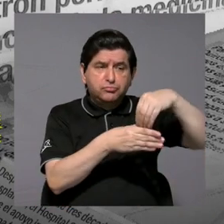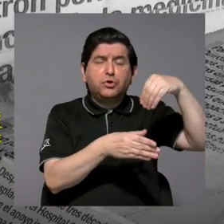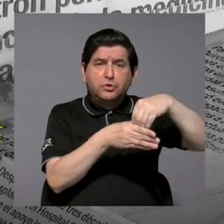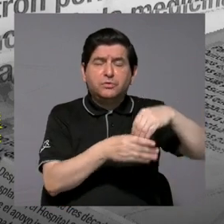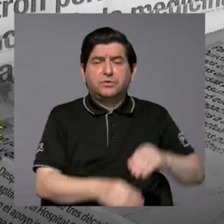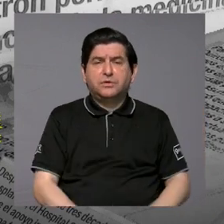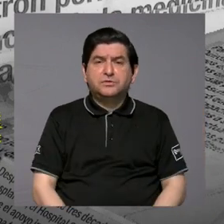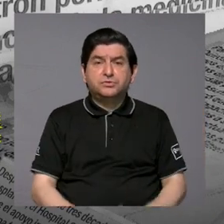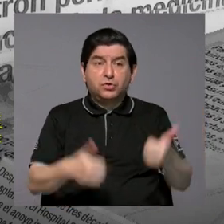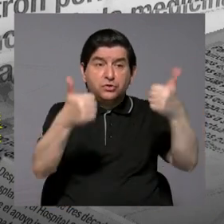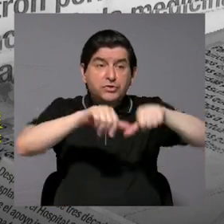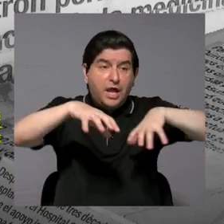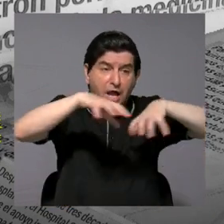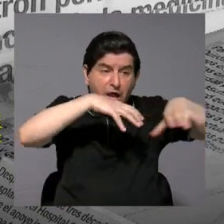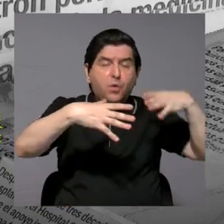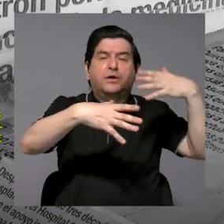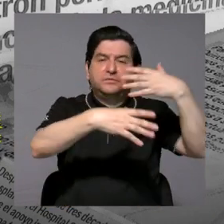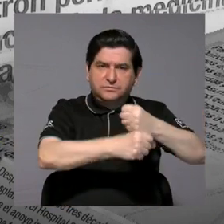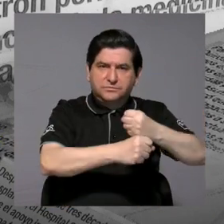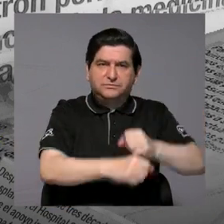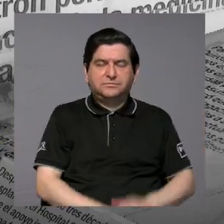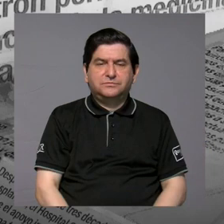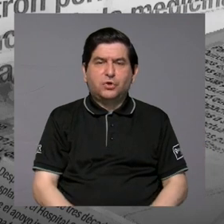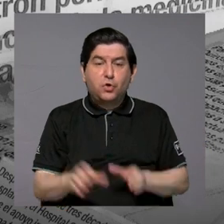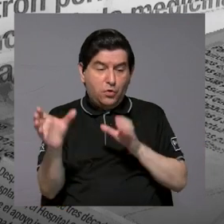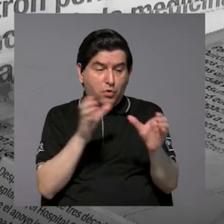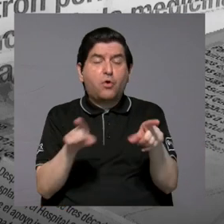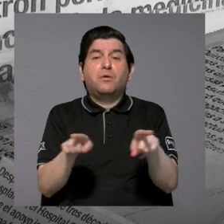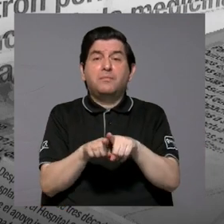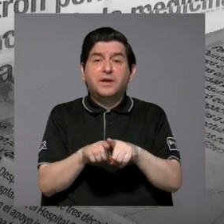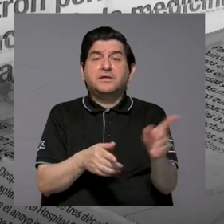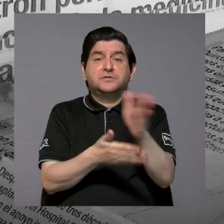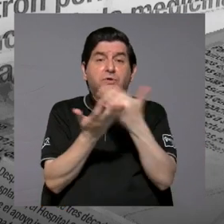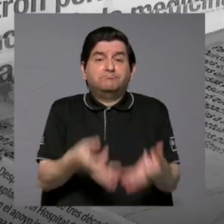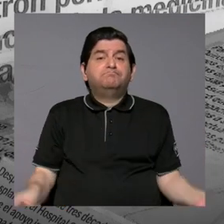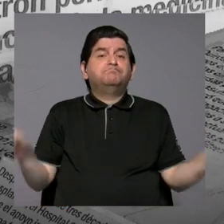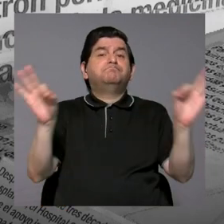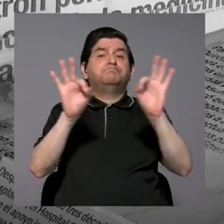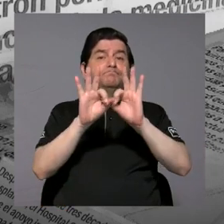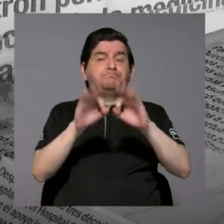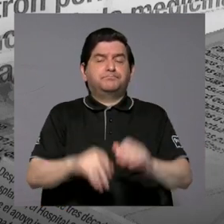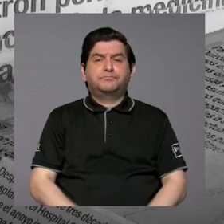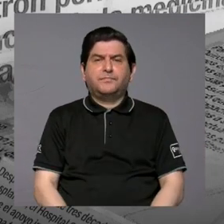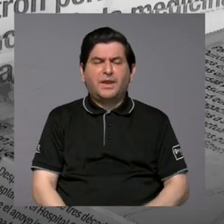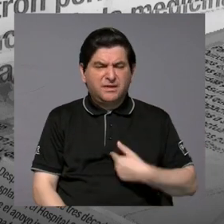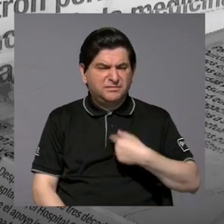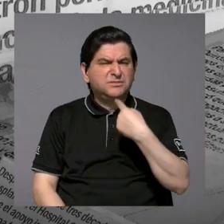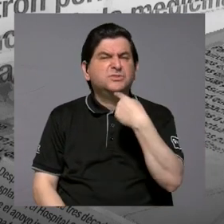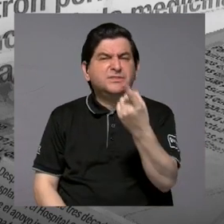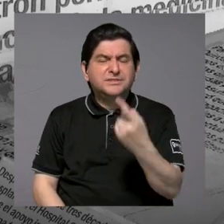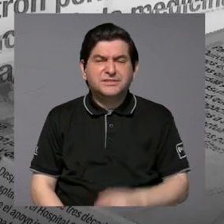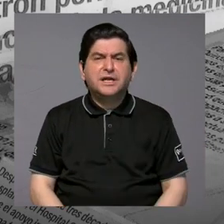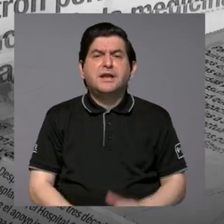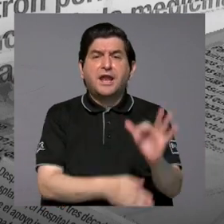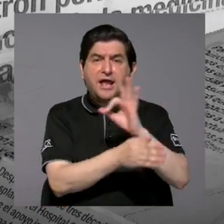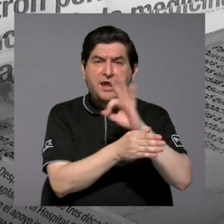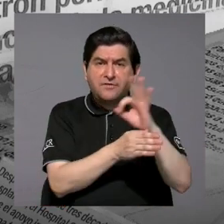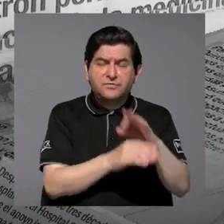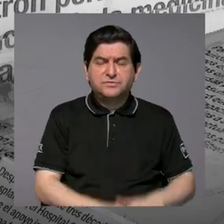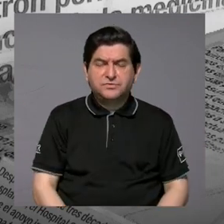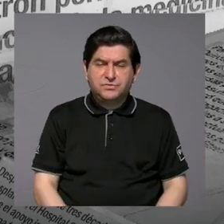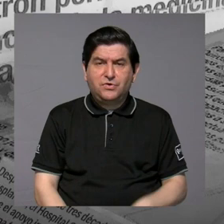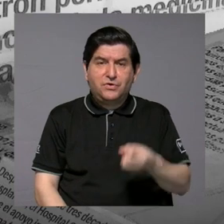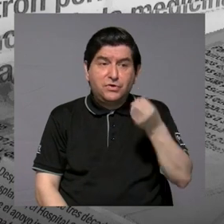verdad de acuerdo a las actividades que tengan que hacer el comercio también es una parte muy importante y les puedo decir que esto funciona en la